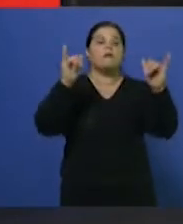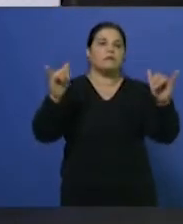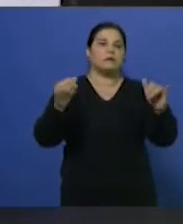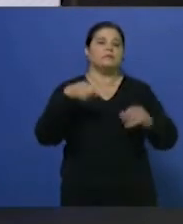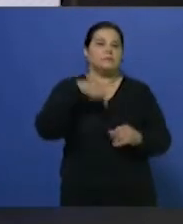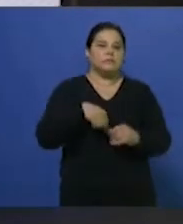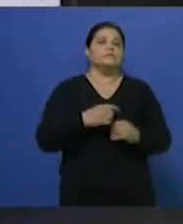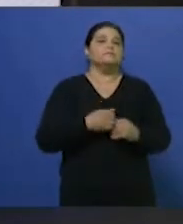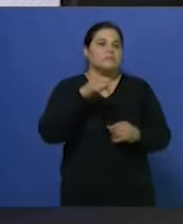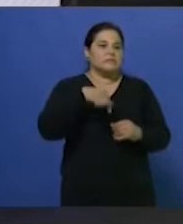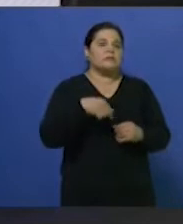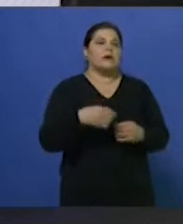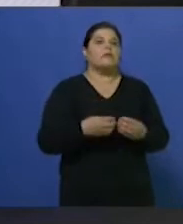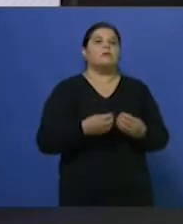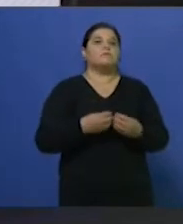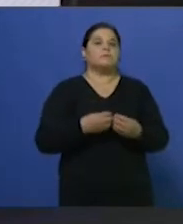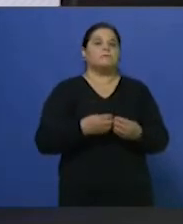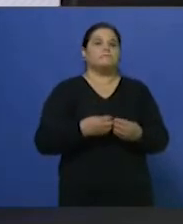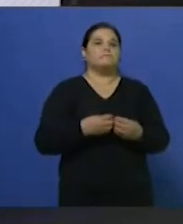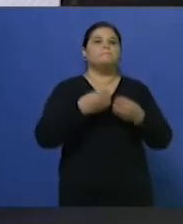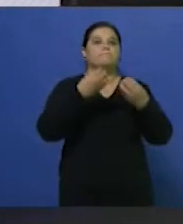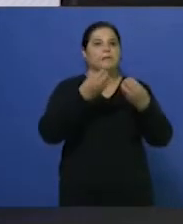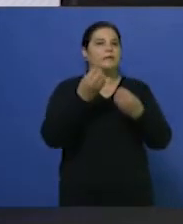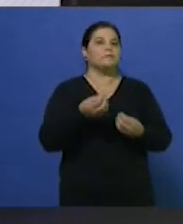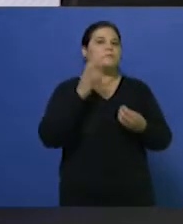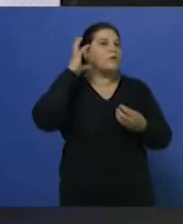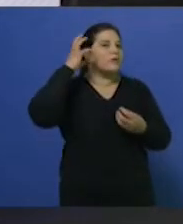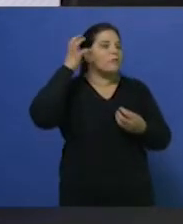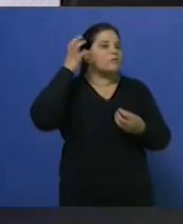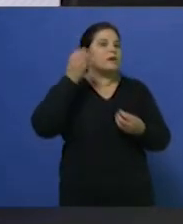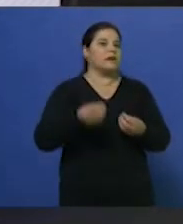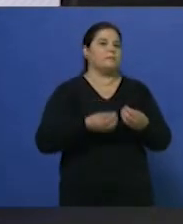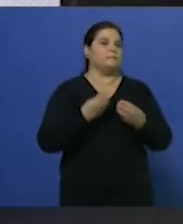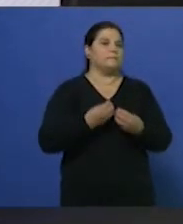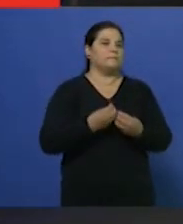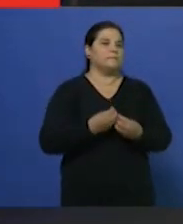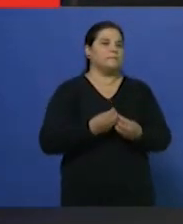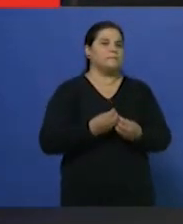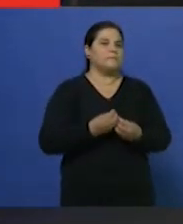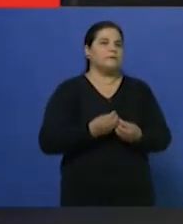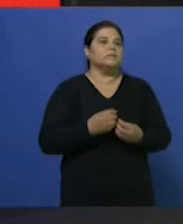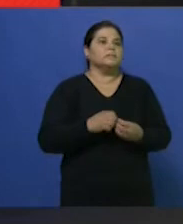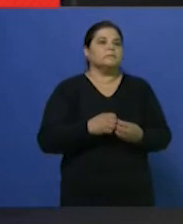y ahora pudimos tener la oportunidad de hablar con él aquí en el programa. Podríamos desandar y desarrollar lo que ha sido